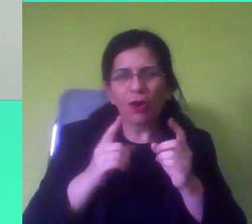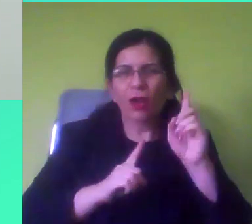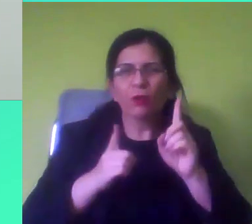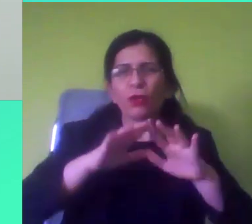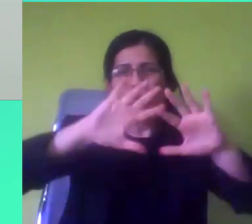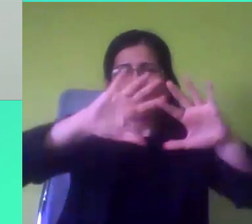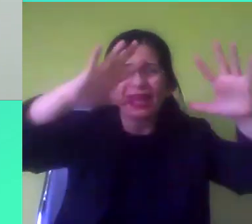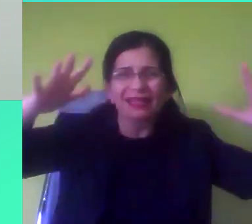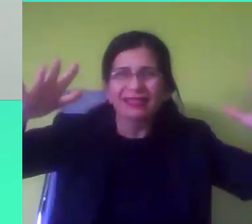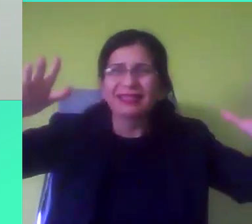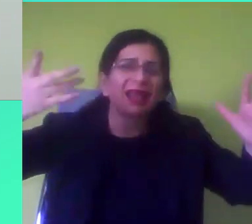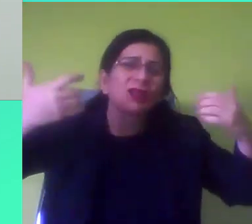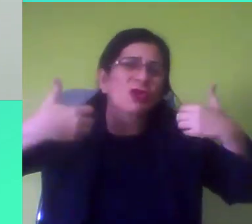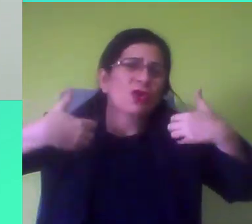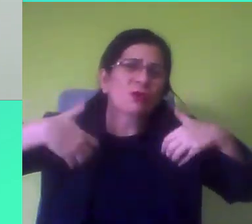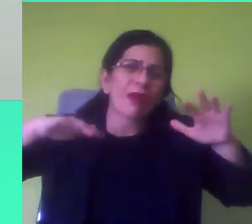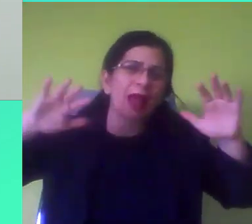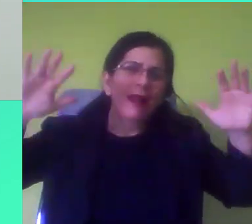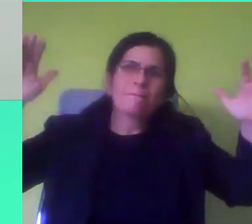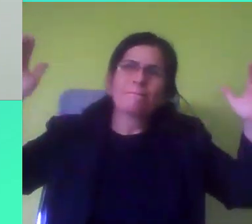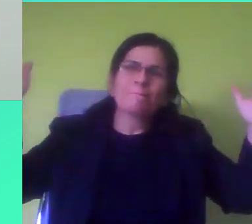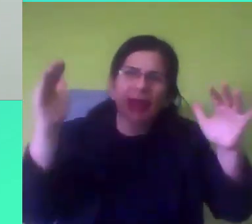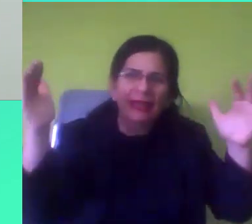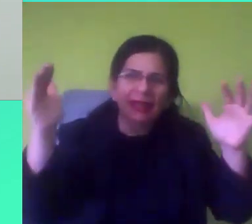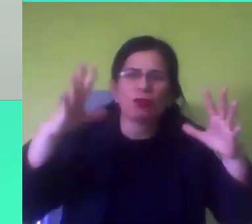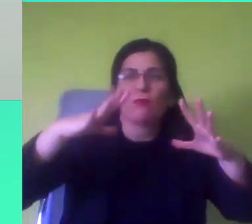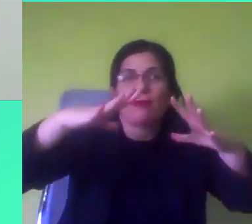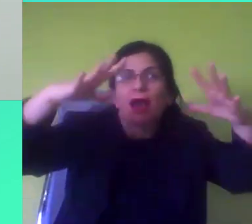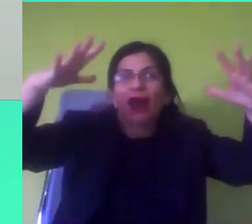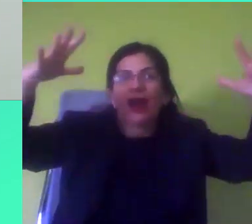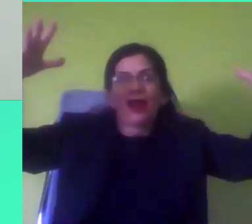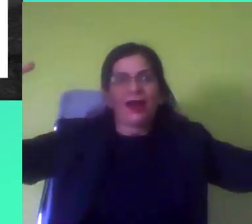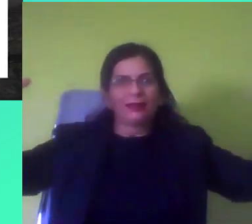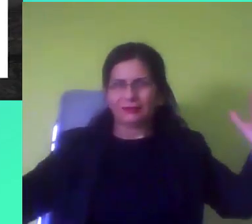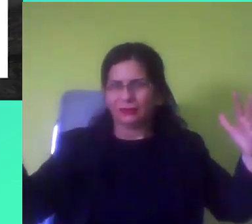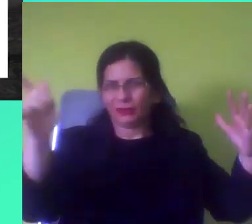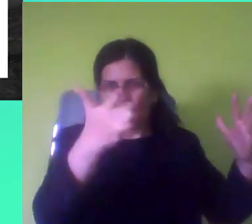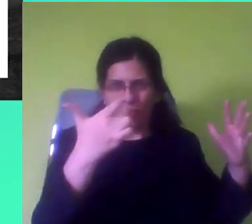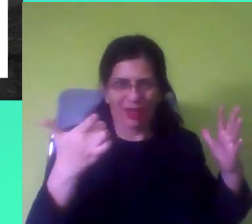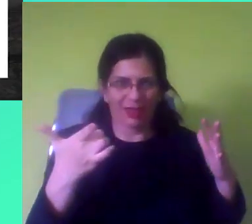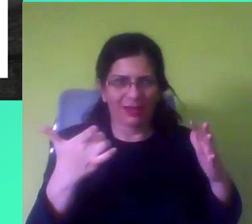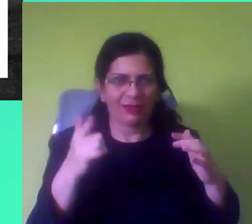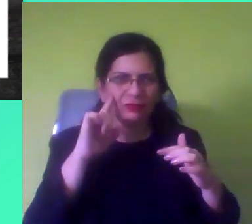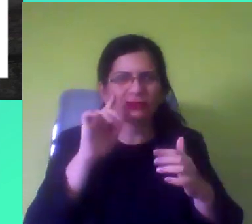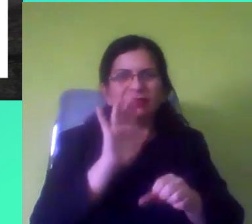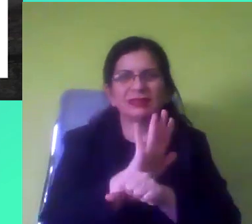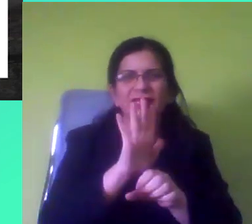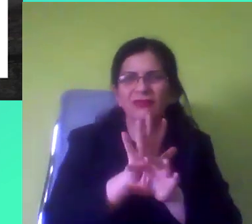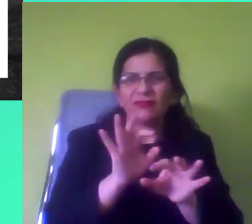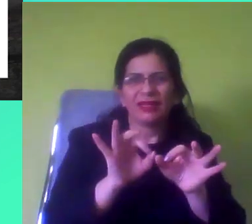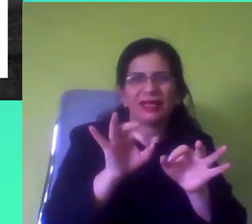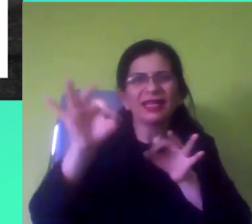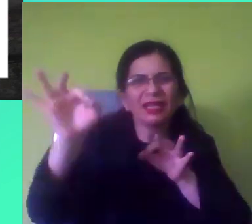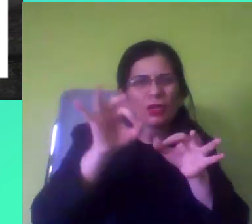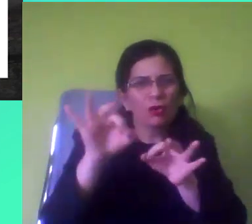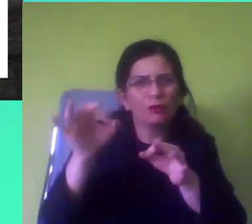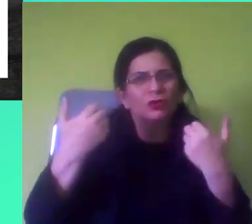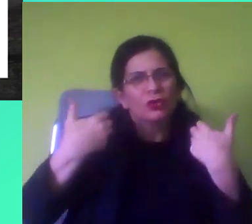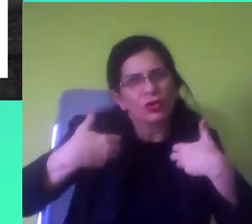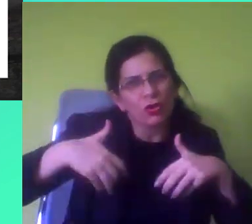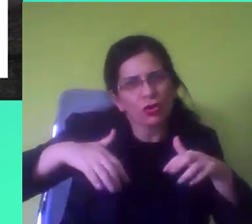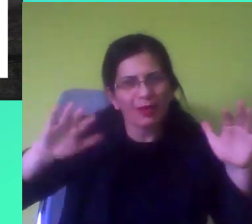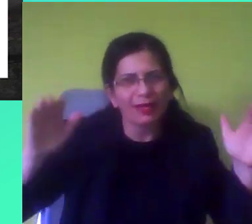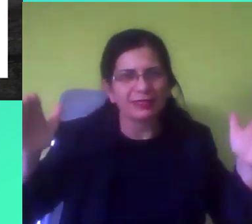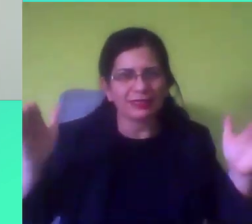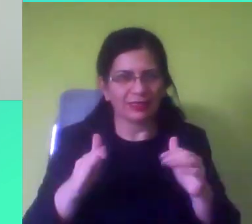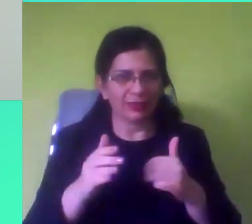pequeño tamaño. Es más, el 95% de ellos tienen un área que es menor a 0,4 kilómetros cuadrados y